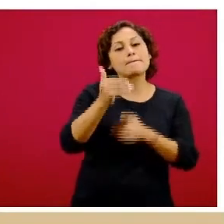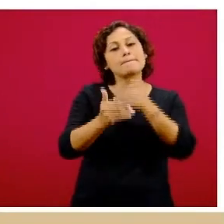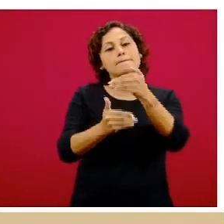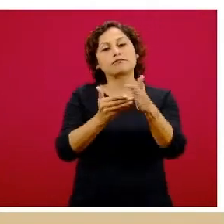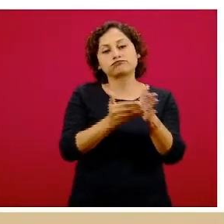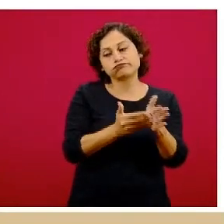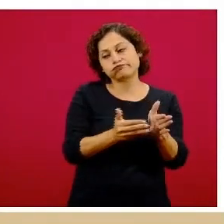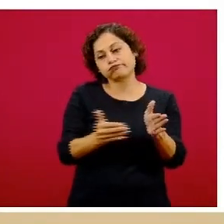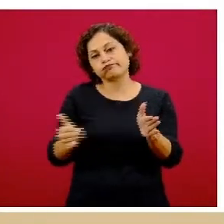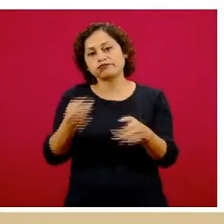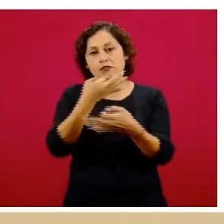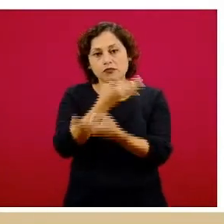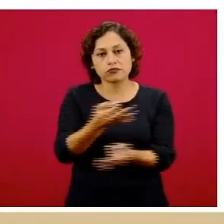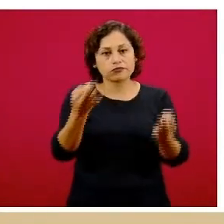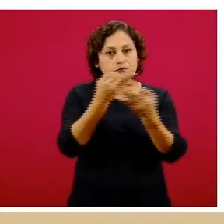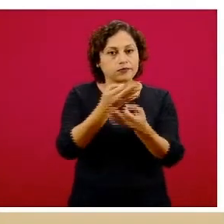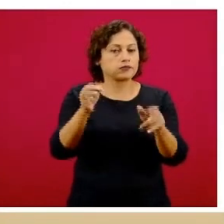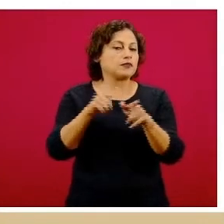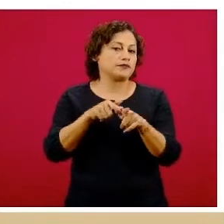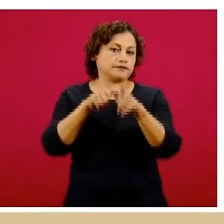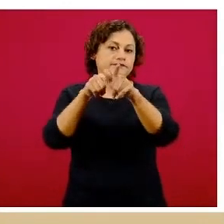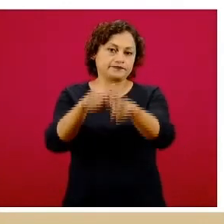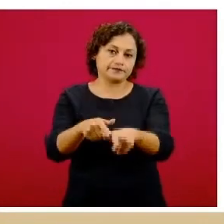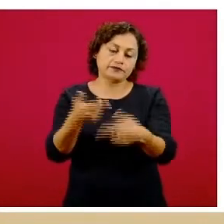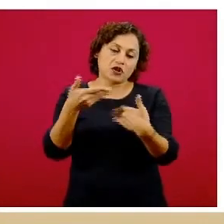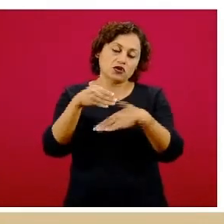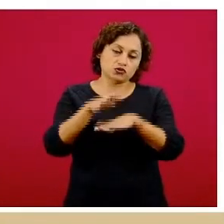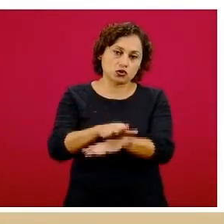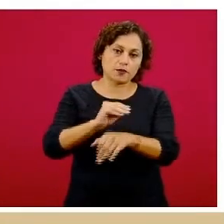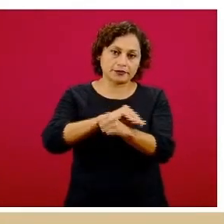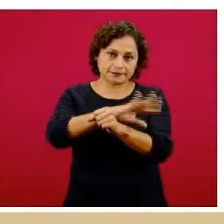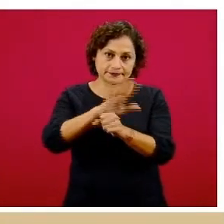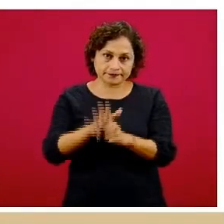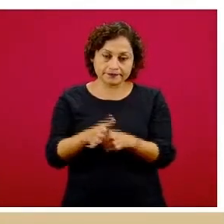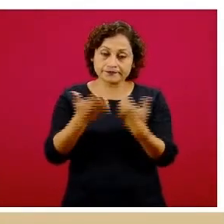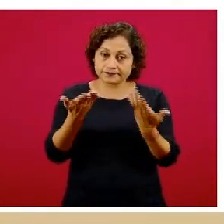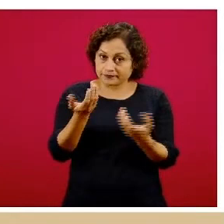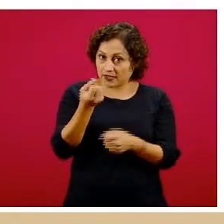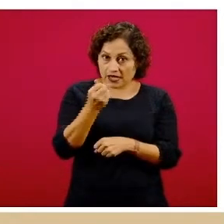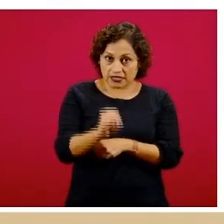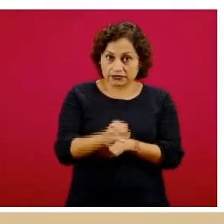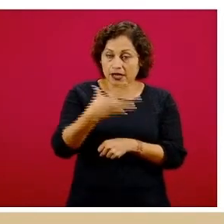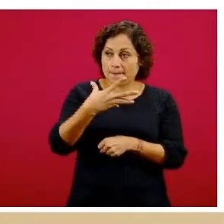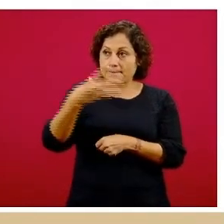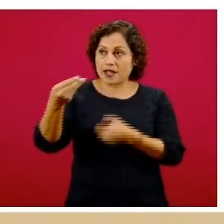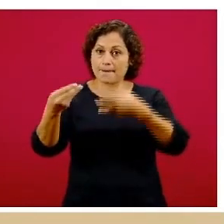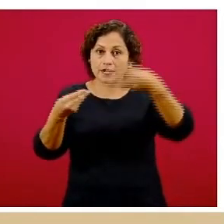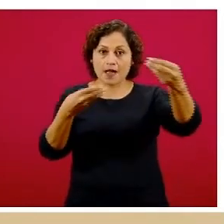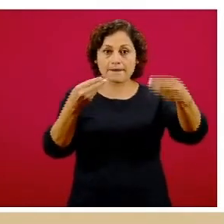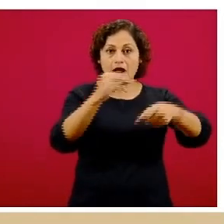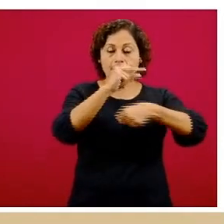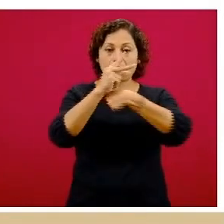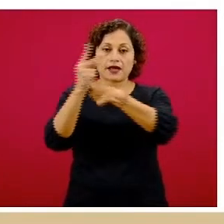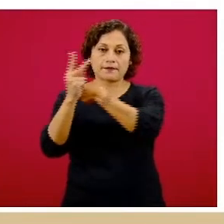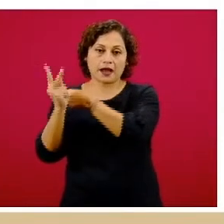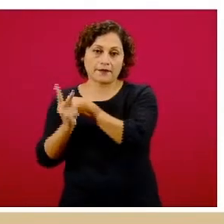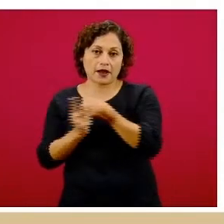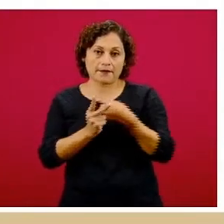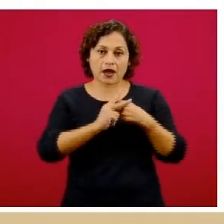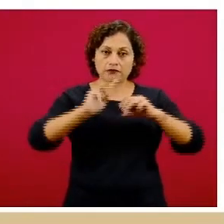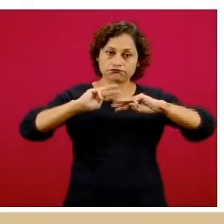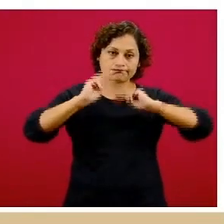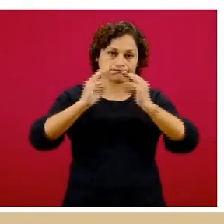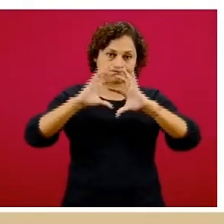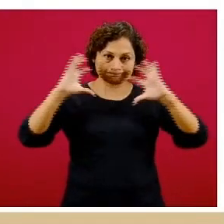la evolución de esta pandemia a través de cómo fue propagándose a los diferentes países a nivel